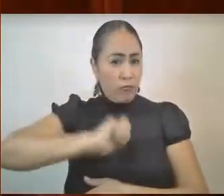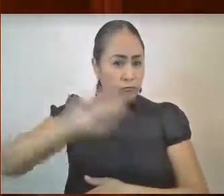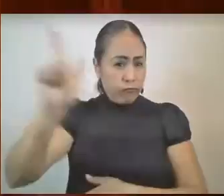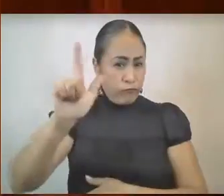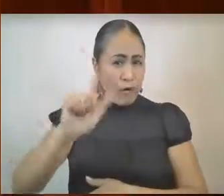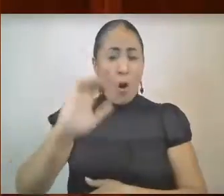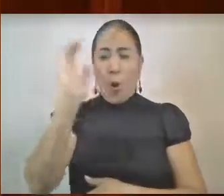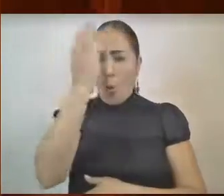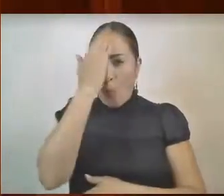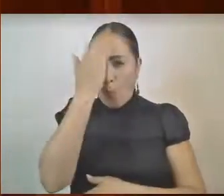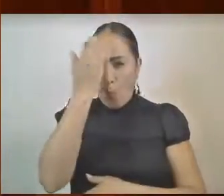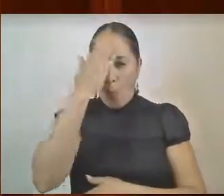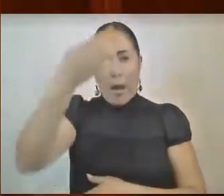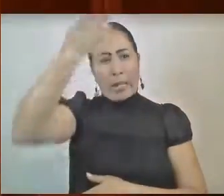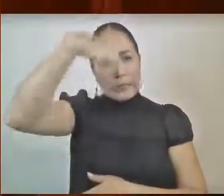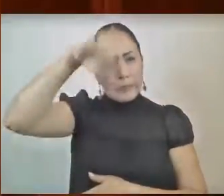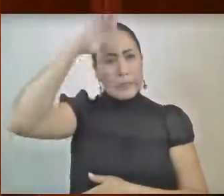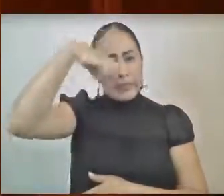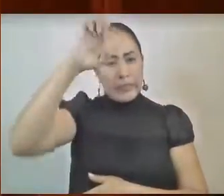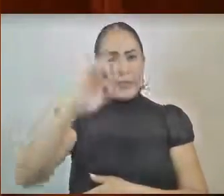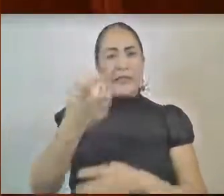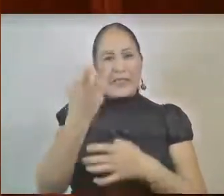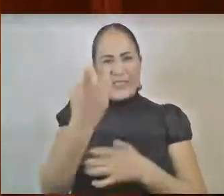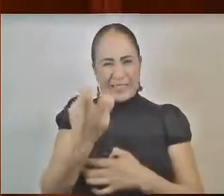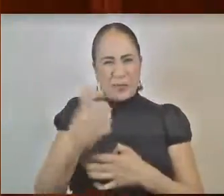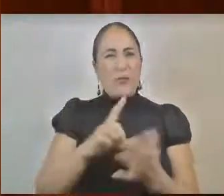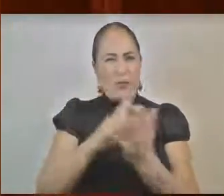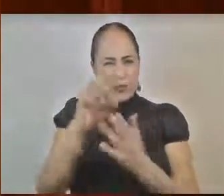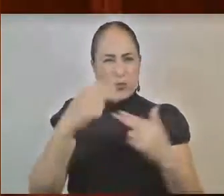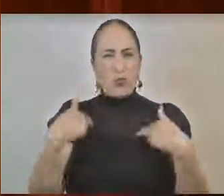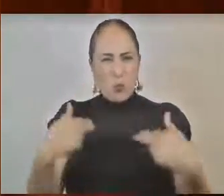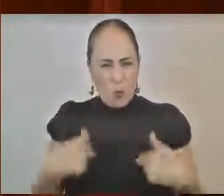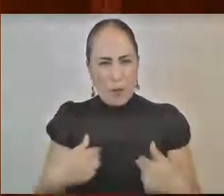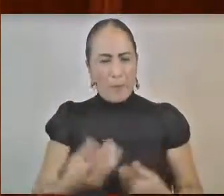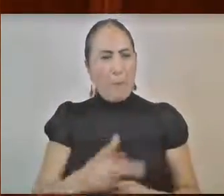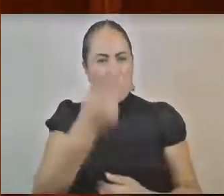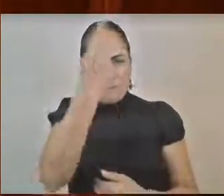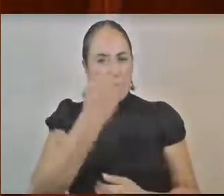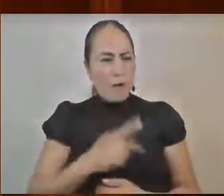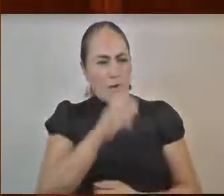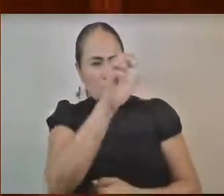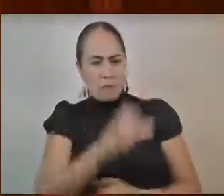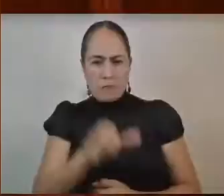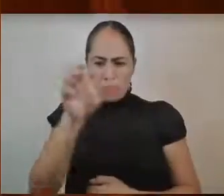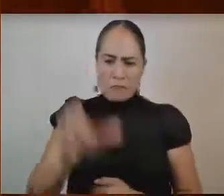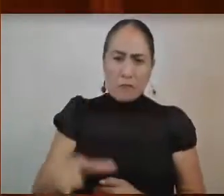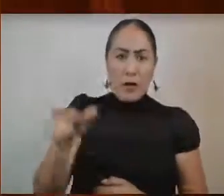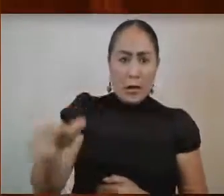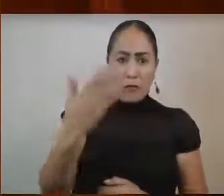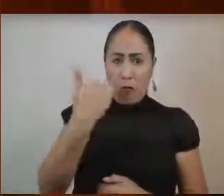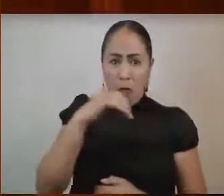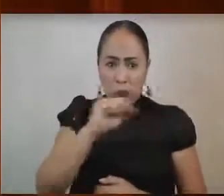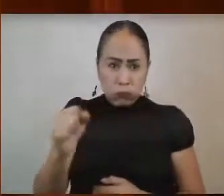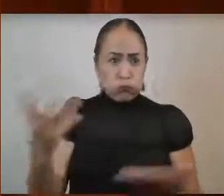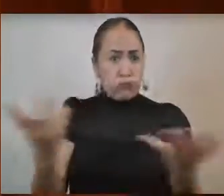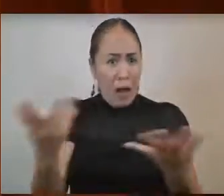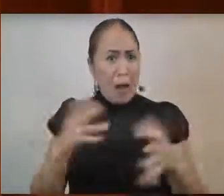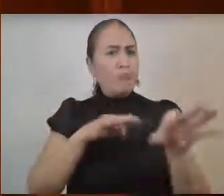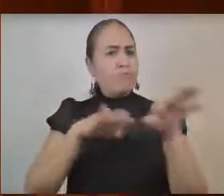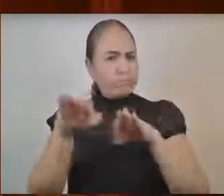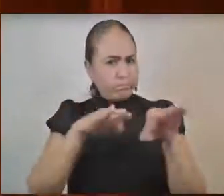y experiencia en la materia y su perfil idóneo para el desempeño del cargo. Lo anterior